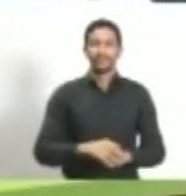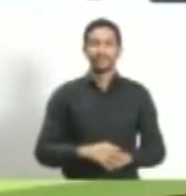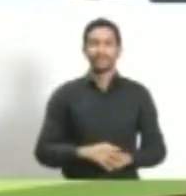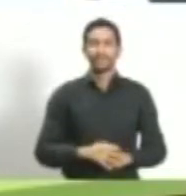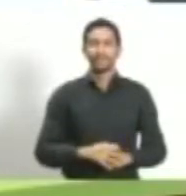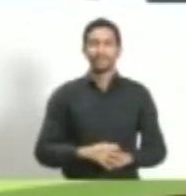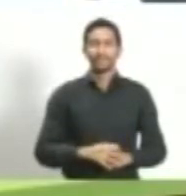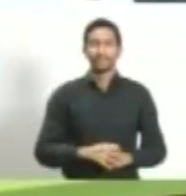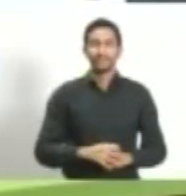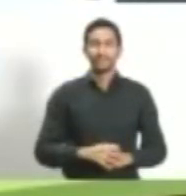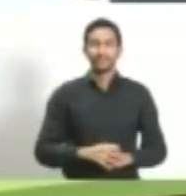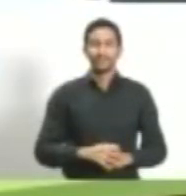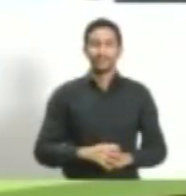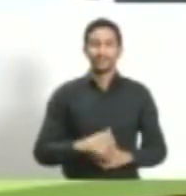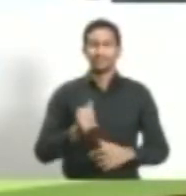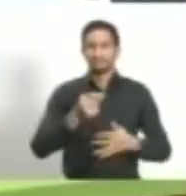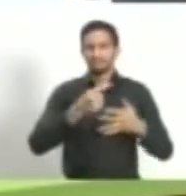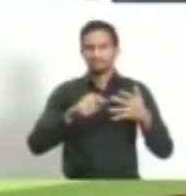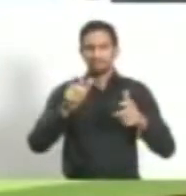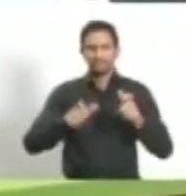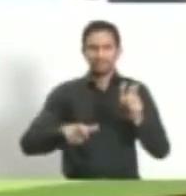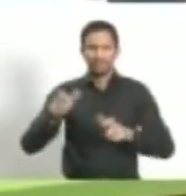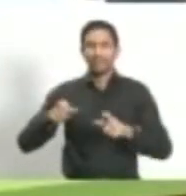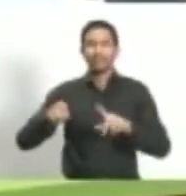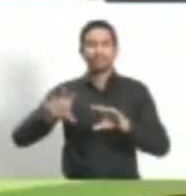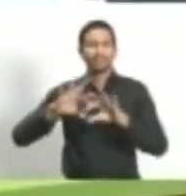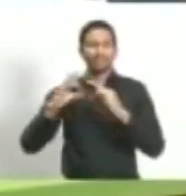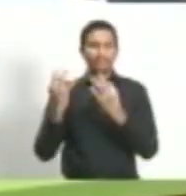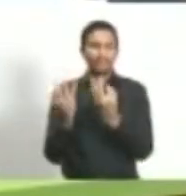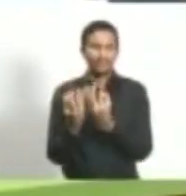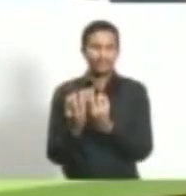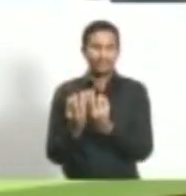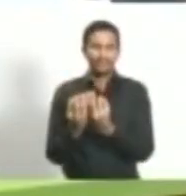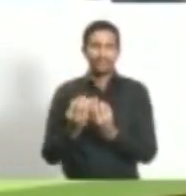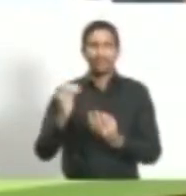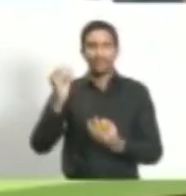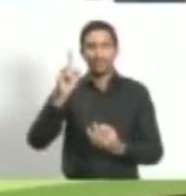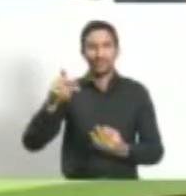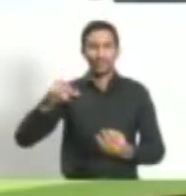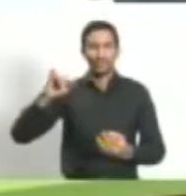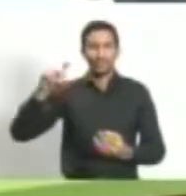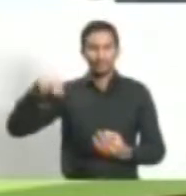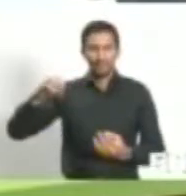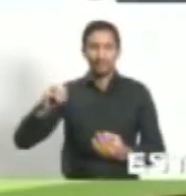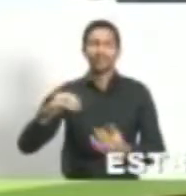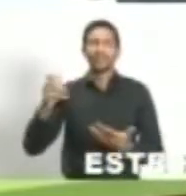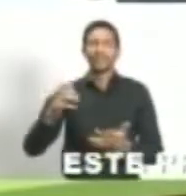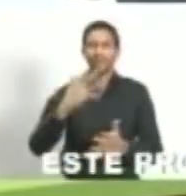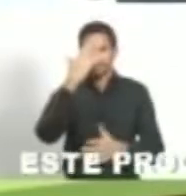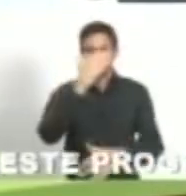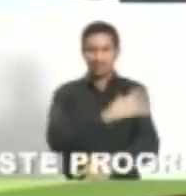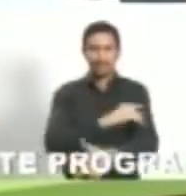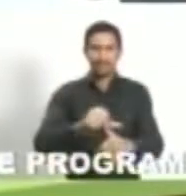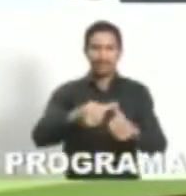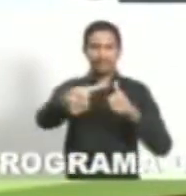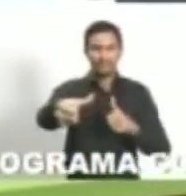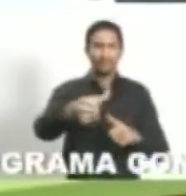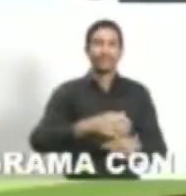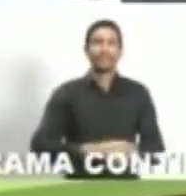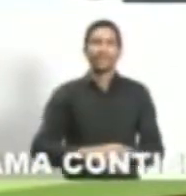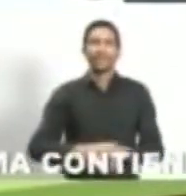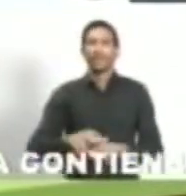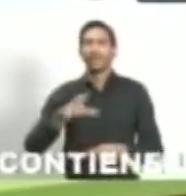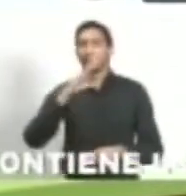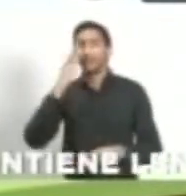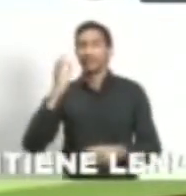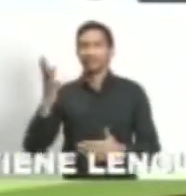Rosiris Barraza, está la familia Ospino Rodríguez en Sabana Larga y también está Eva de la Hoz desde